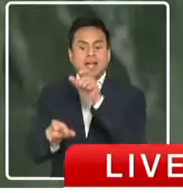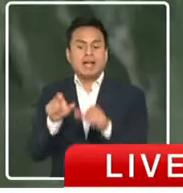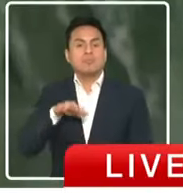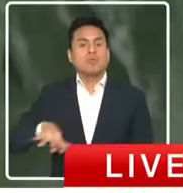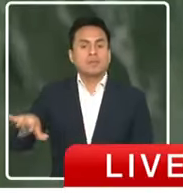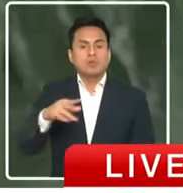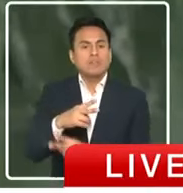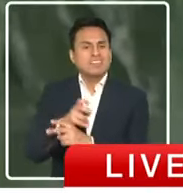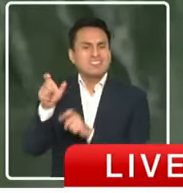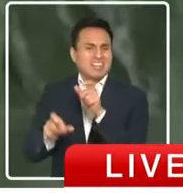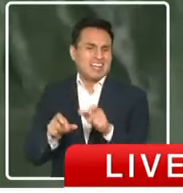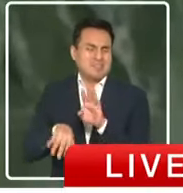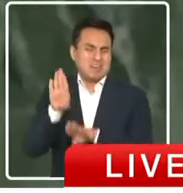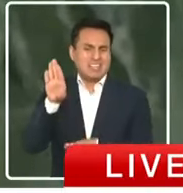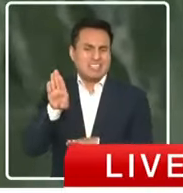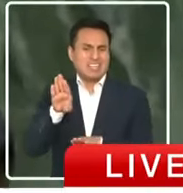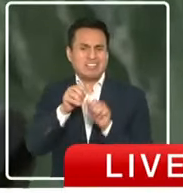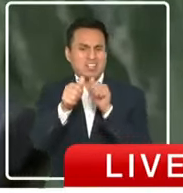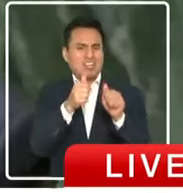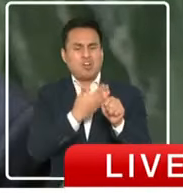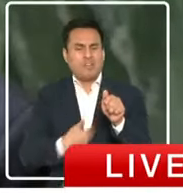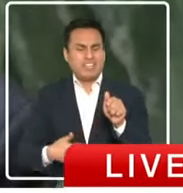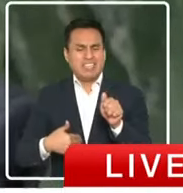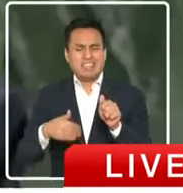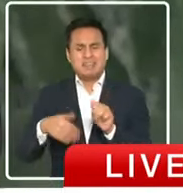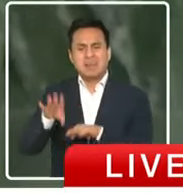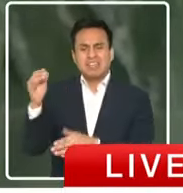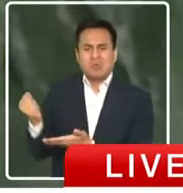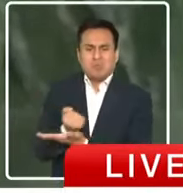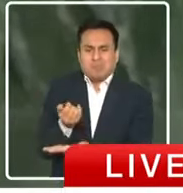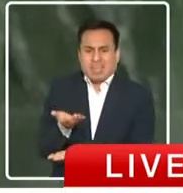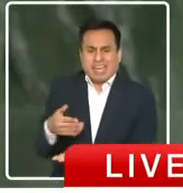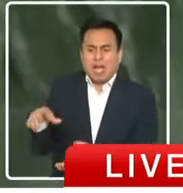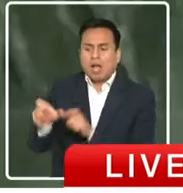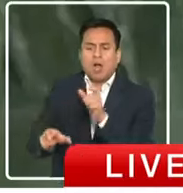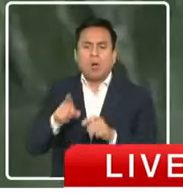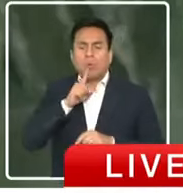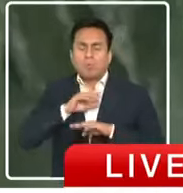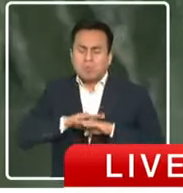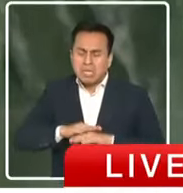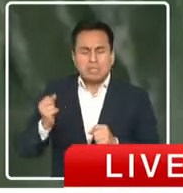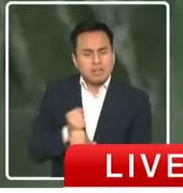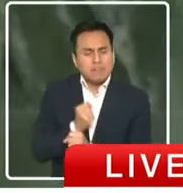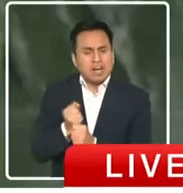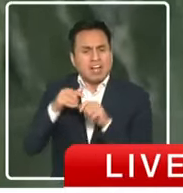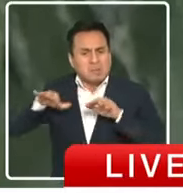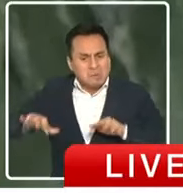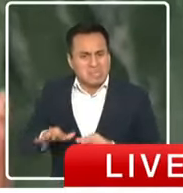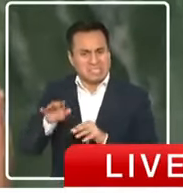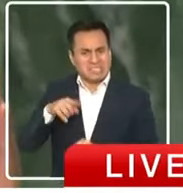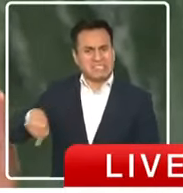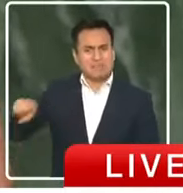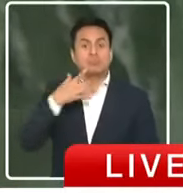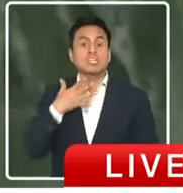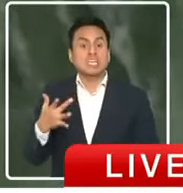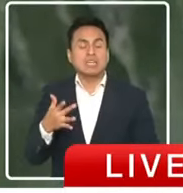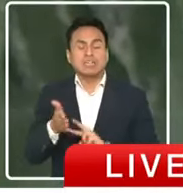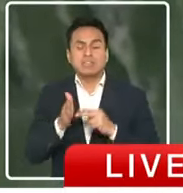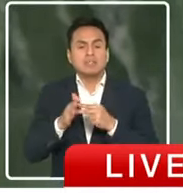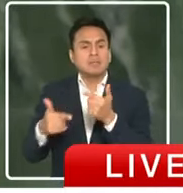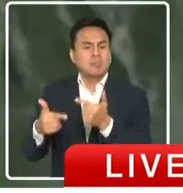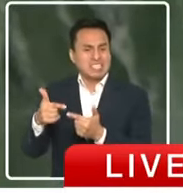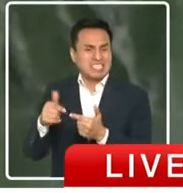pueblo venezolano que a sus actuales gobernantes. Golpean a los humildes, a los trabajadores, porque la crisis